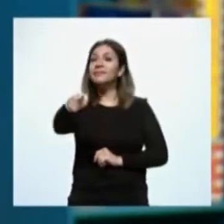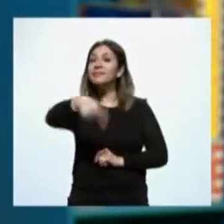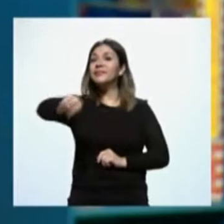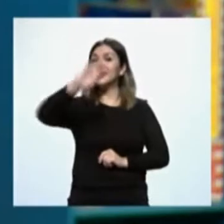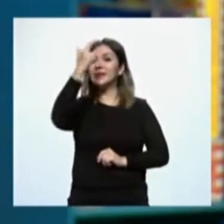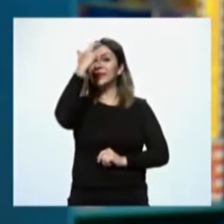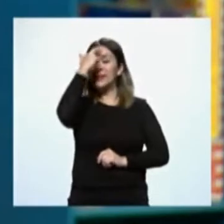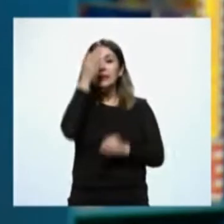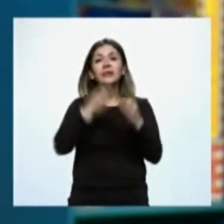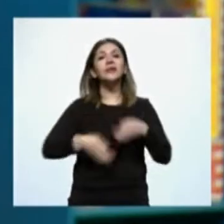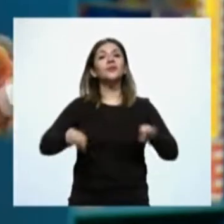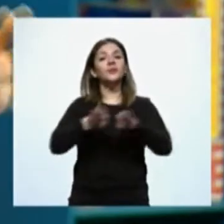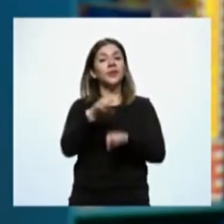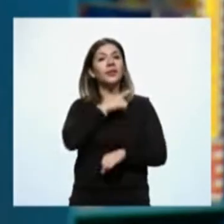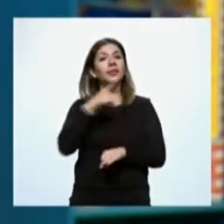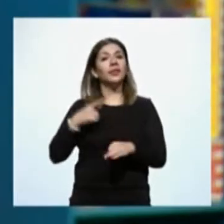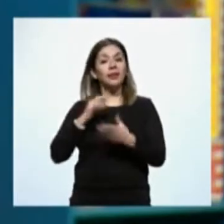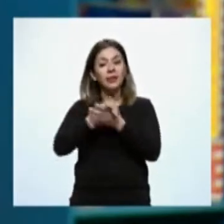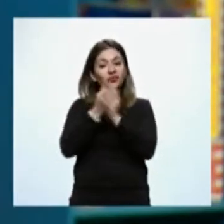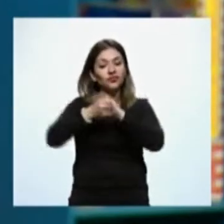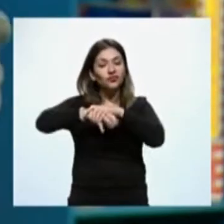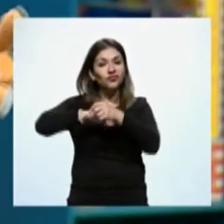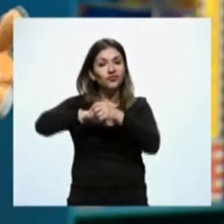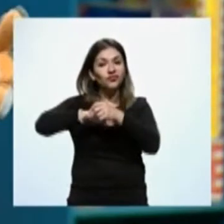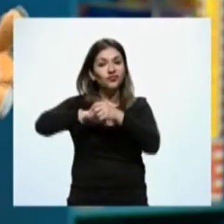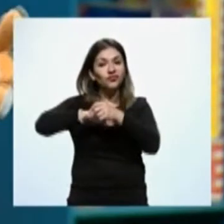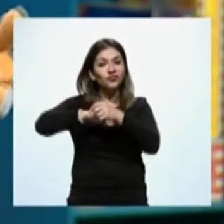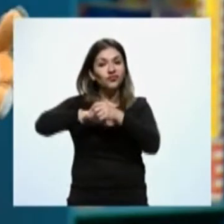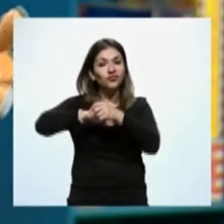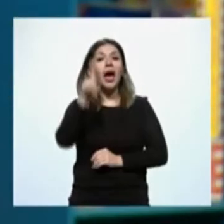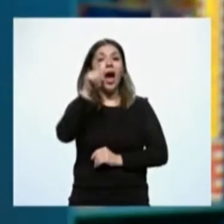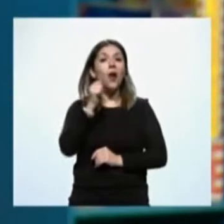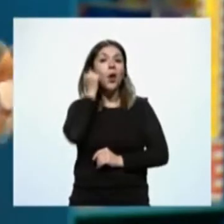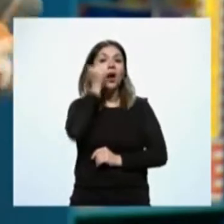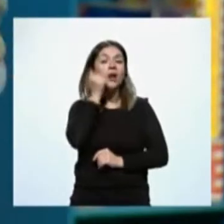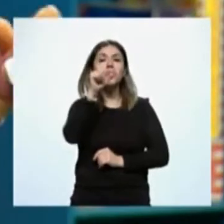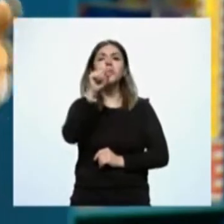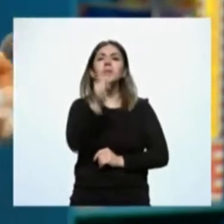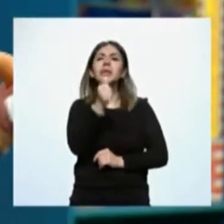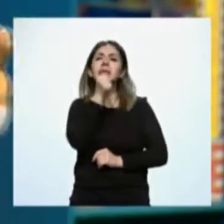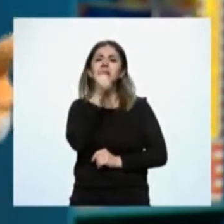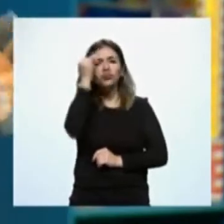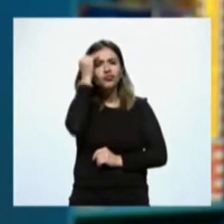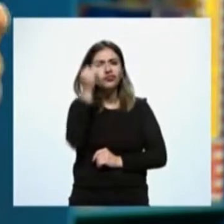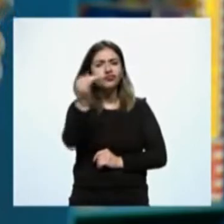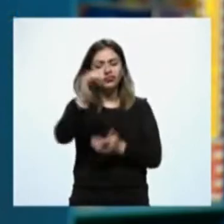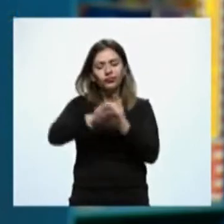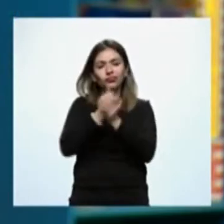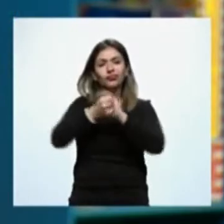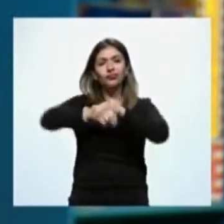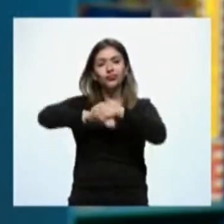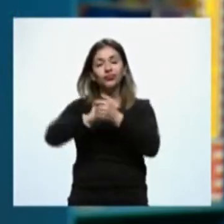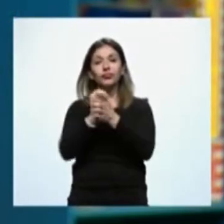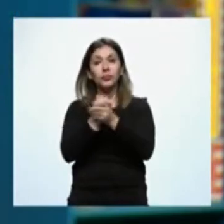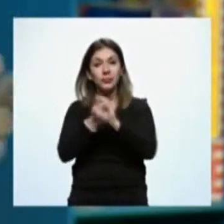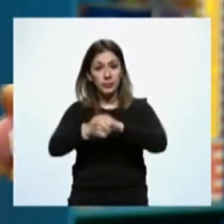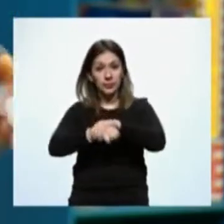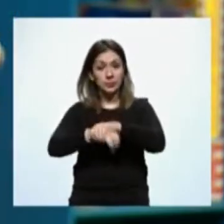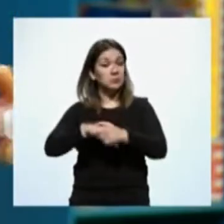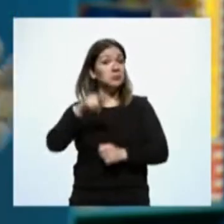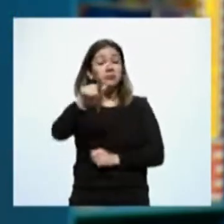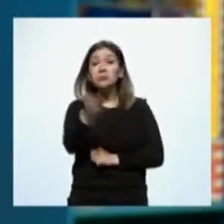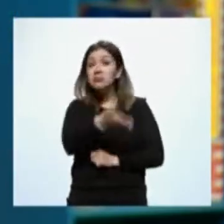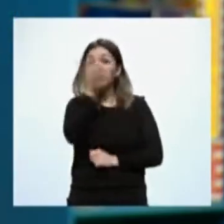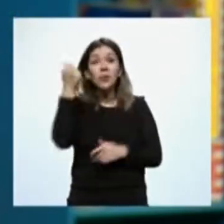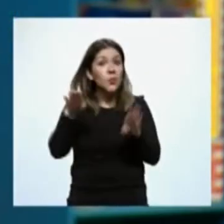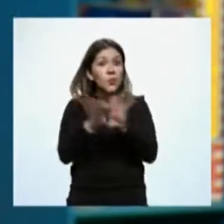Recuerda que es importante lavar muy bien tus manos con agua y con jabón durante 20 segundos. Si no